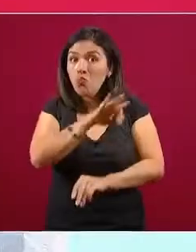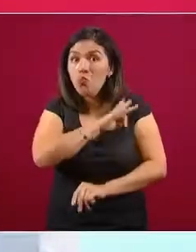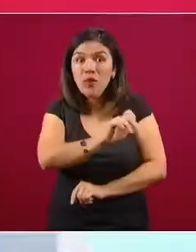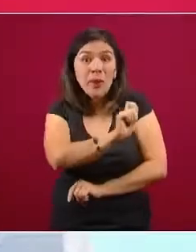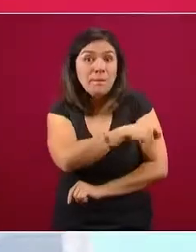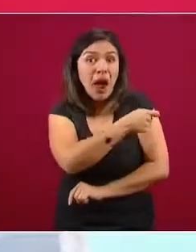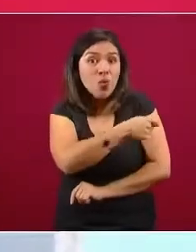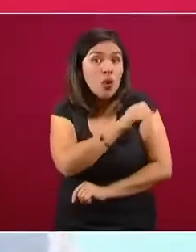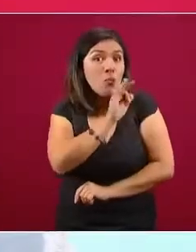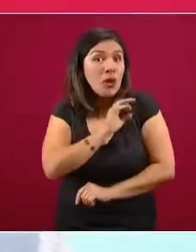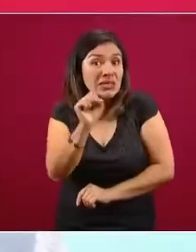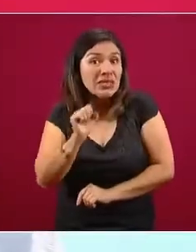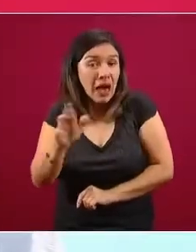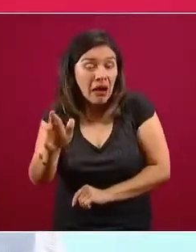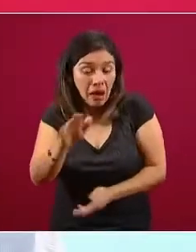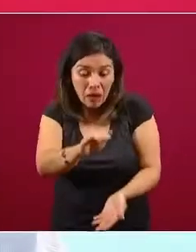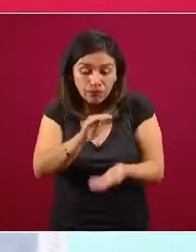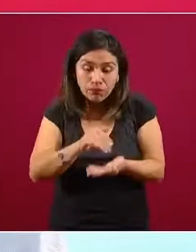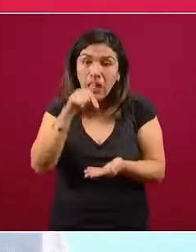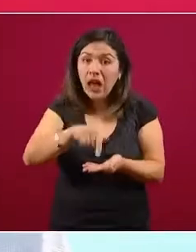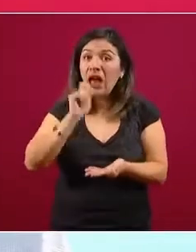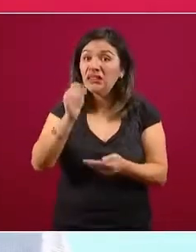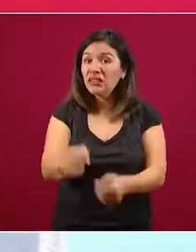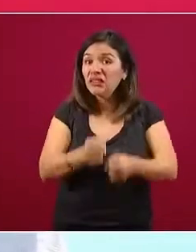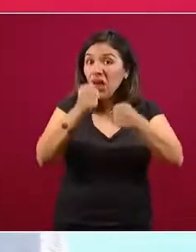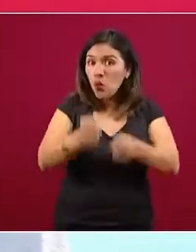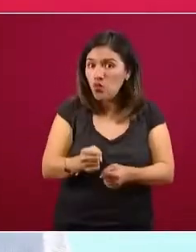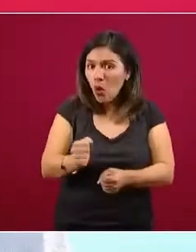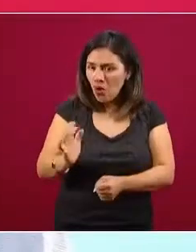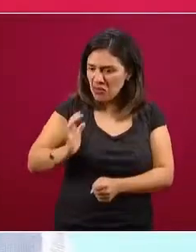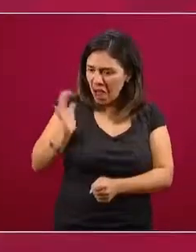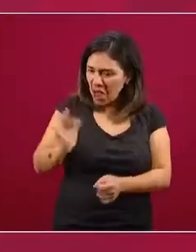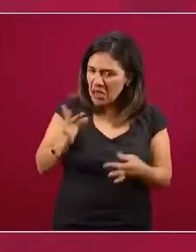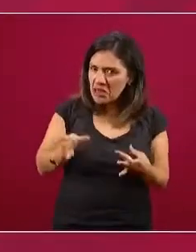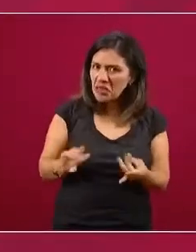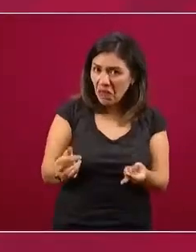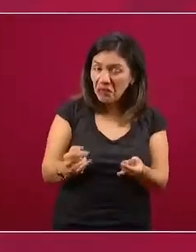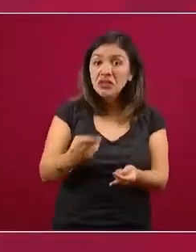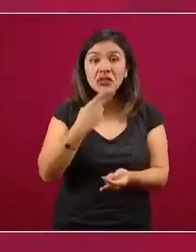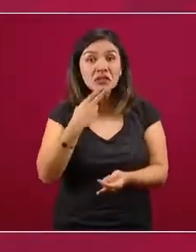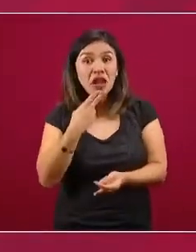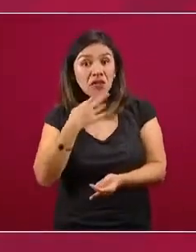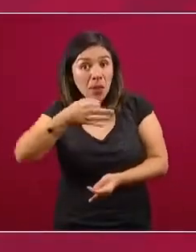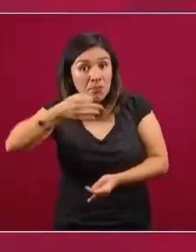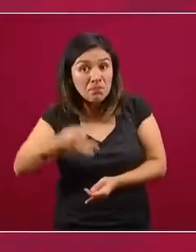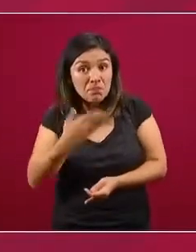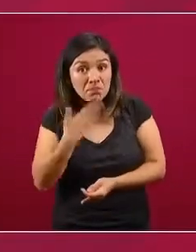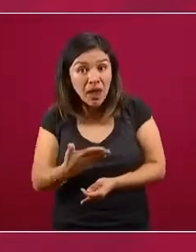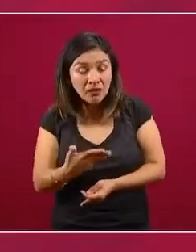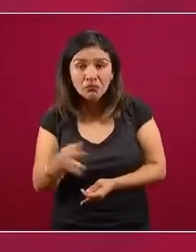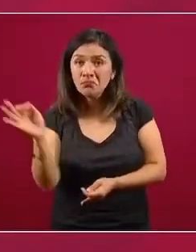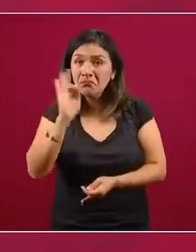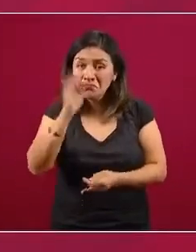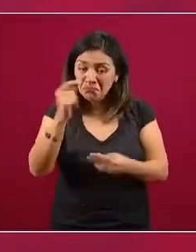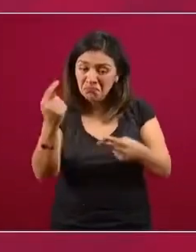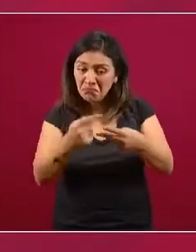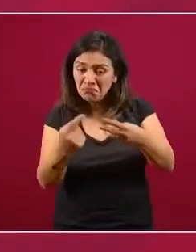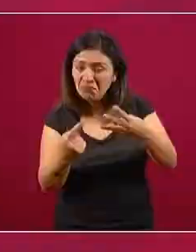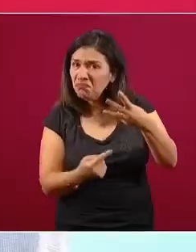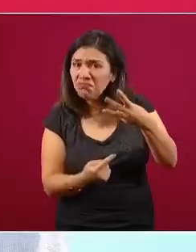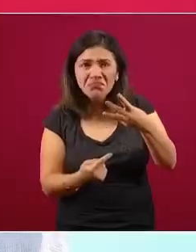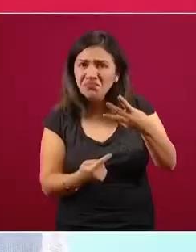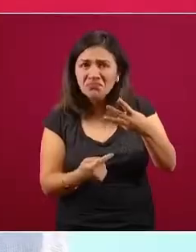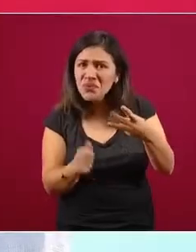vacuna, sea seguro, de calidad y eficaz. Si no tiene alguna de las